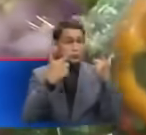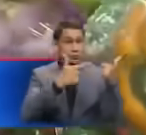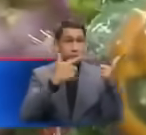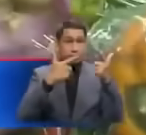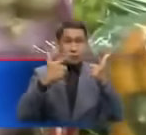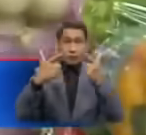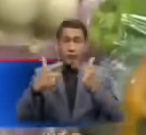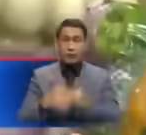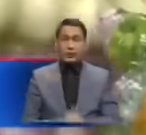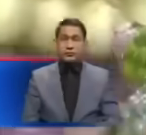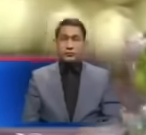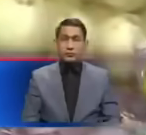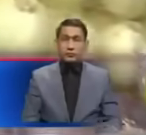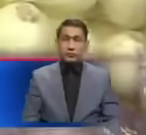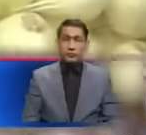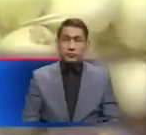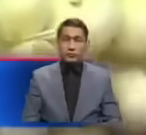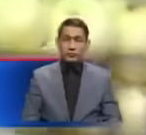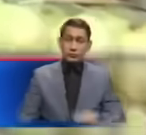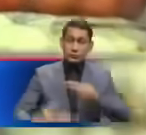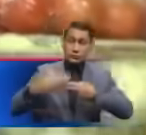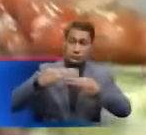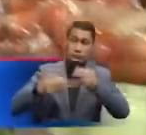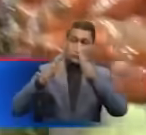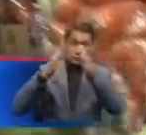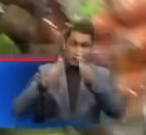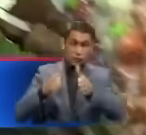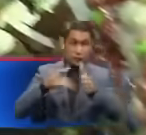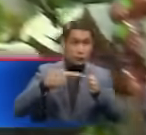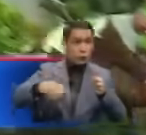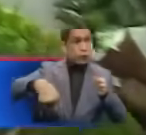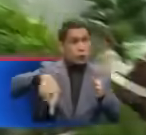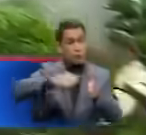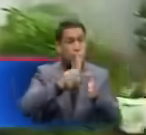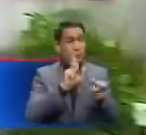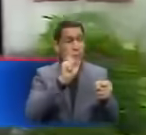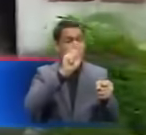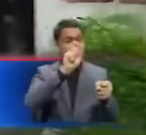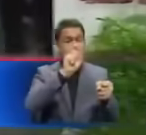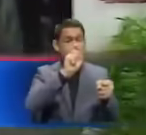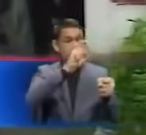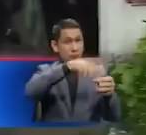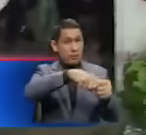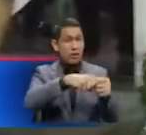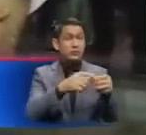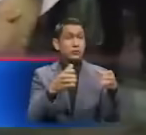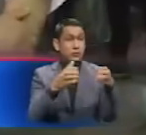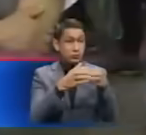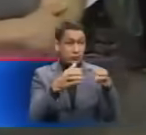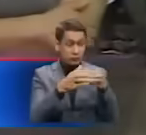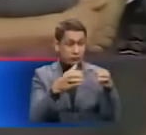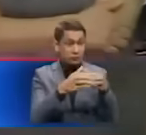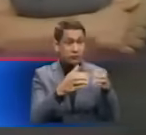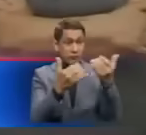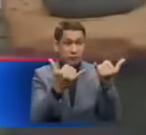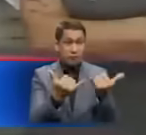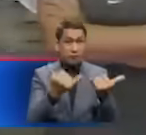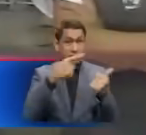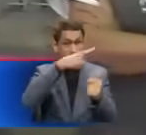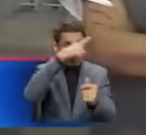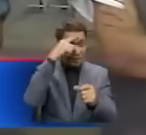que las caseritas, las asociadas, en el caso de especular el producto, sabemos que también están trabajando con